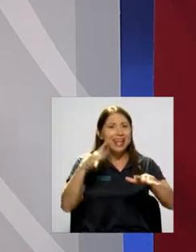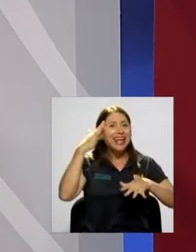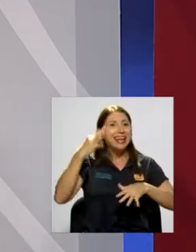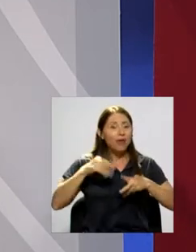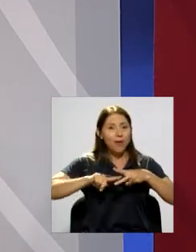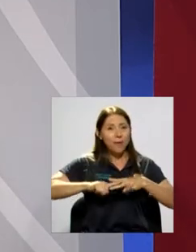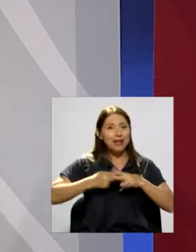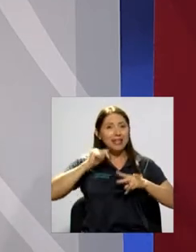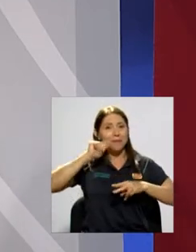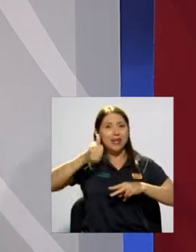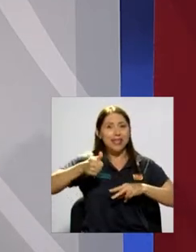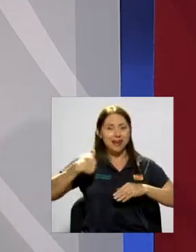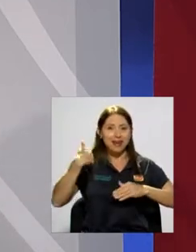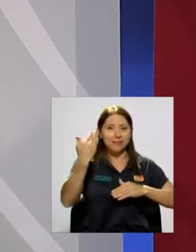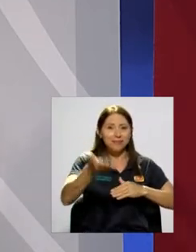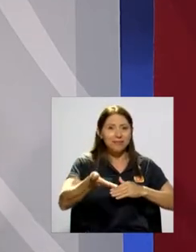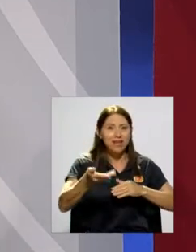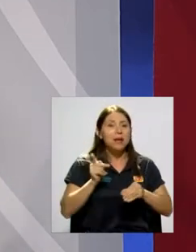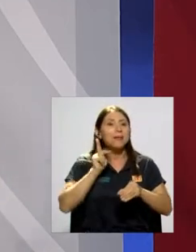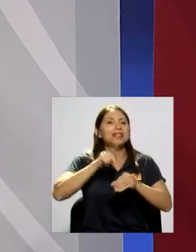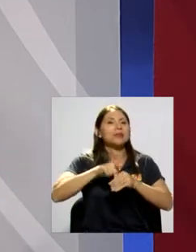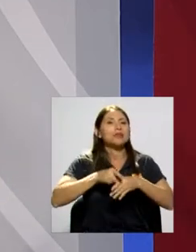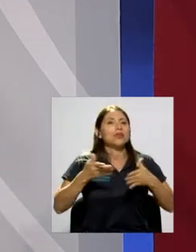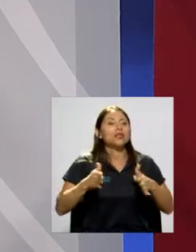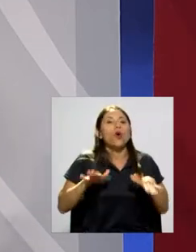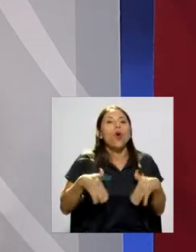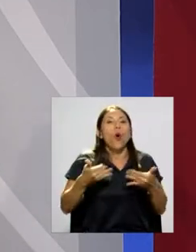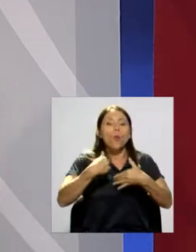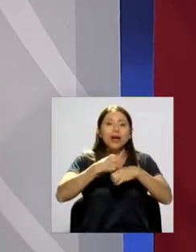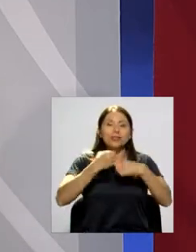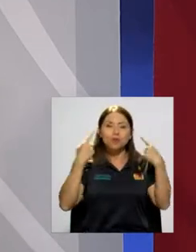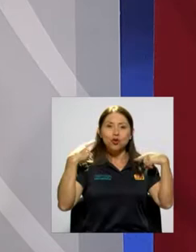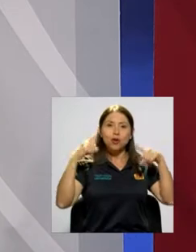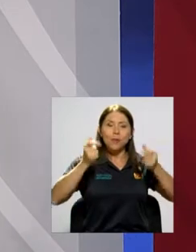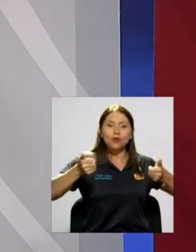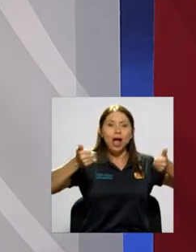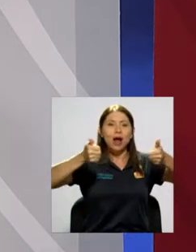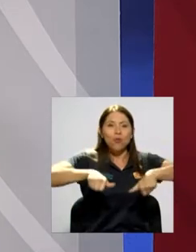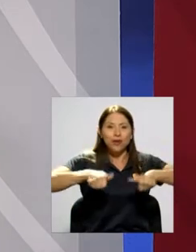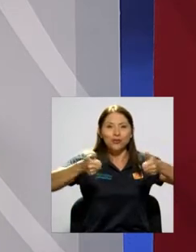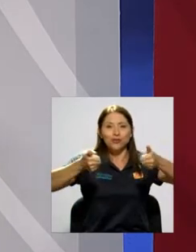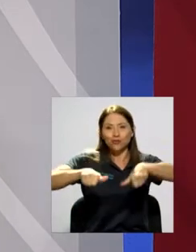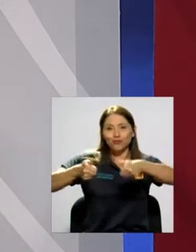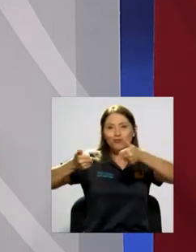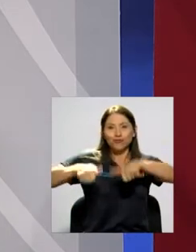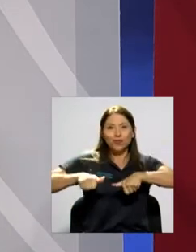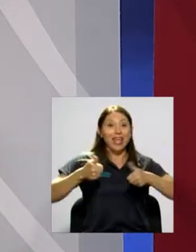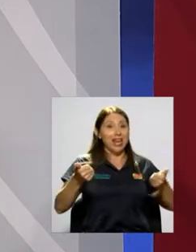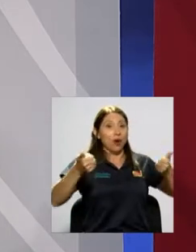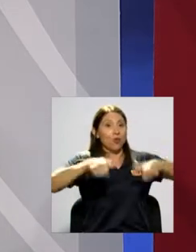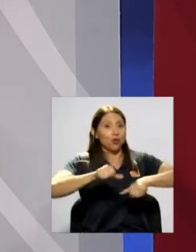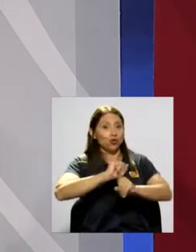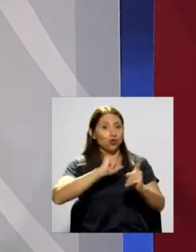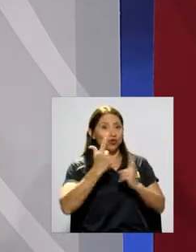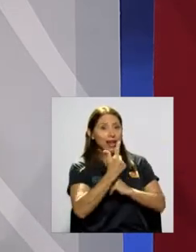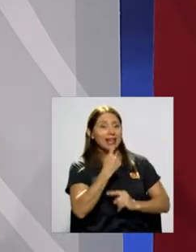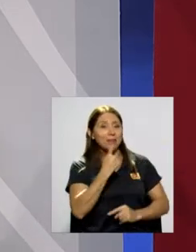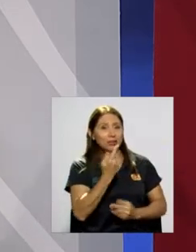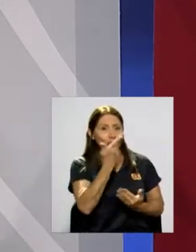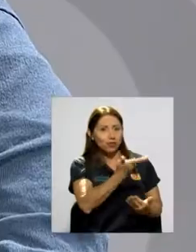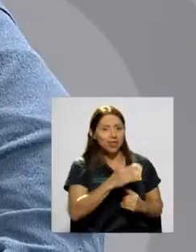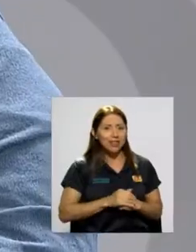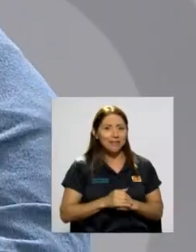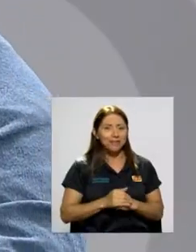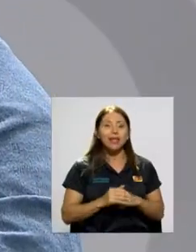la participación debe girar en torno a cómo construimos acuerdos y este acuerdo social que usted menciona, ¿verdad? El tema de